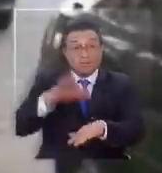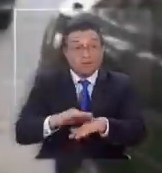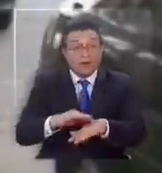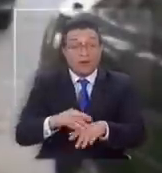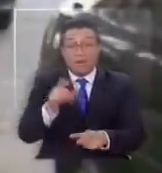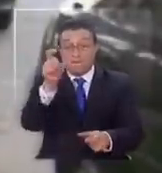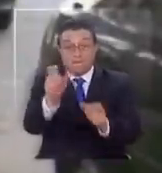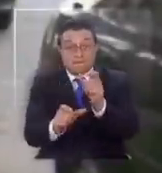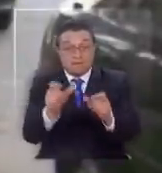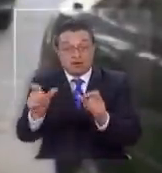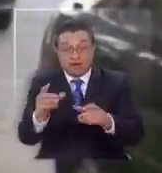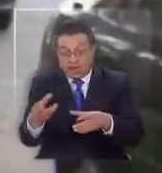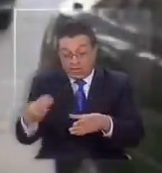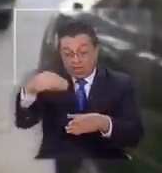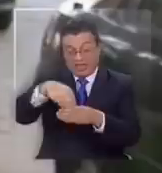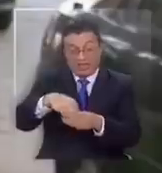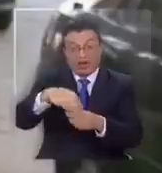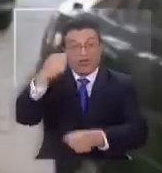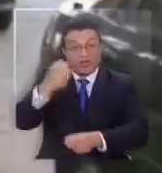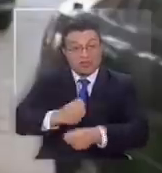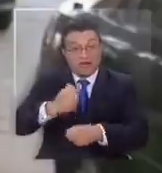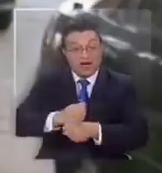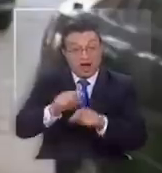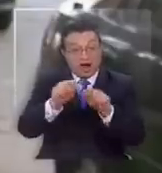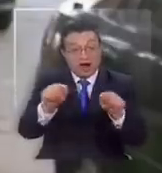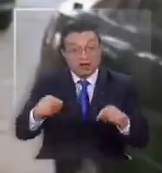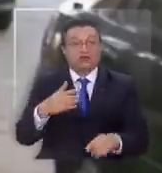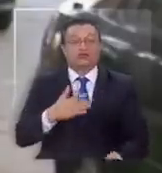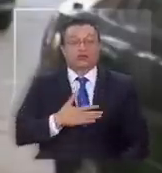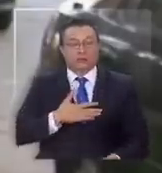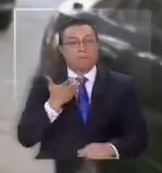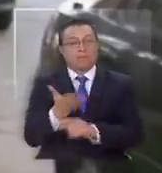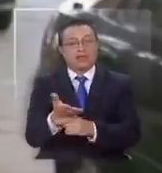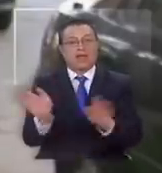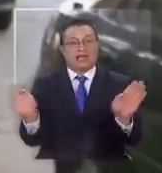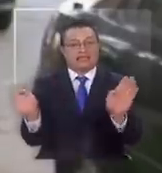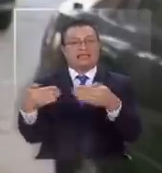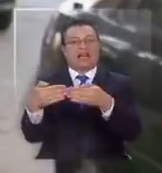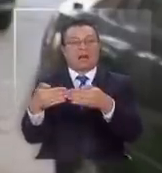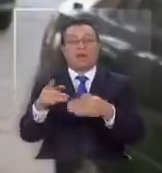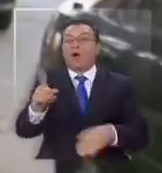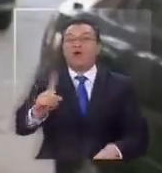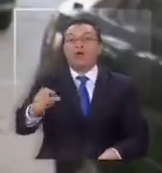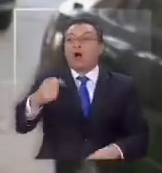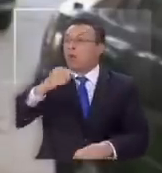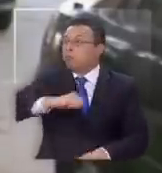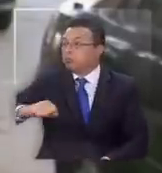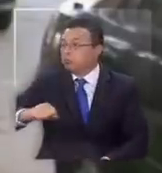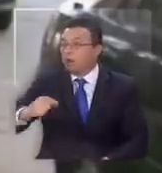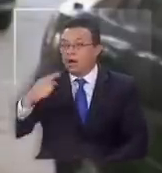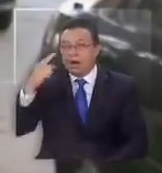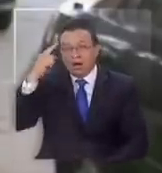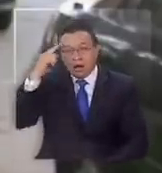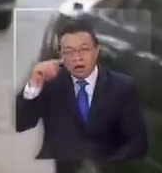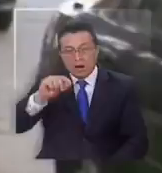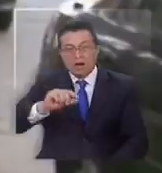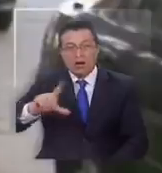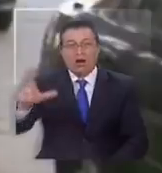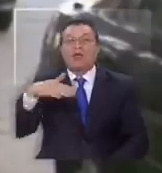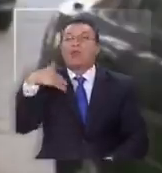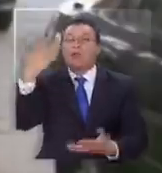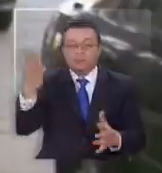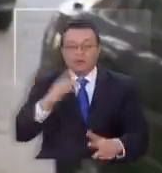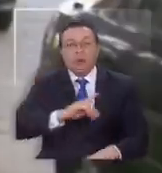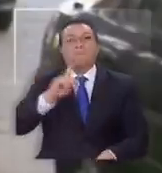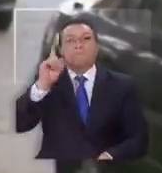de personas que están en su interior trabajando y yo pedí cerrar y no se hizo en ese instante, después ya cuando eran 10 mandé a